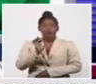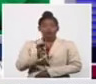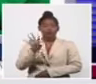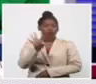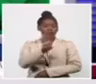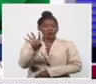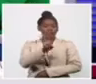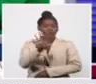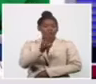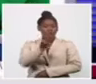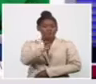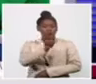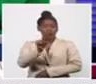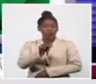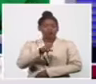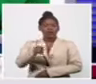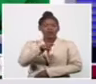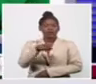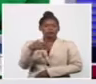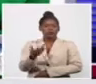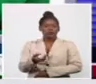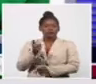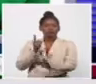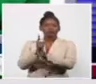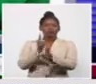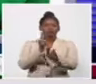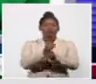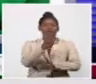internacionales, acumulándose